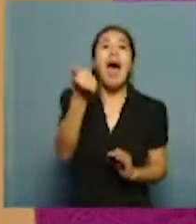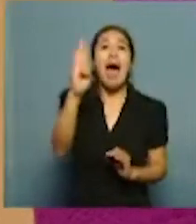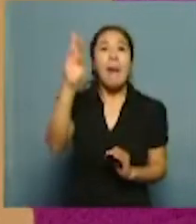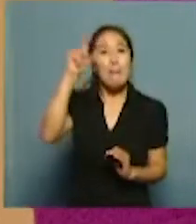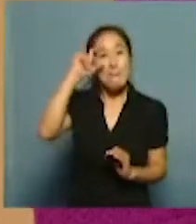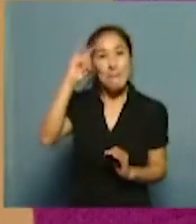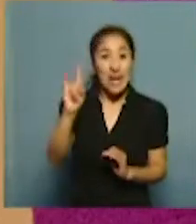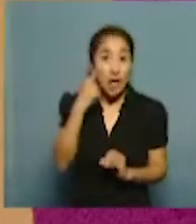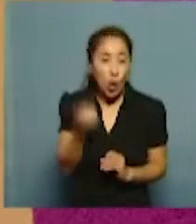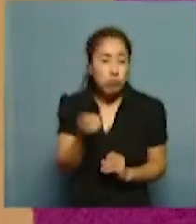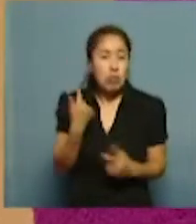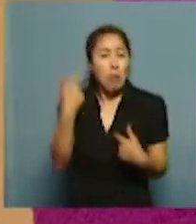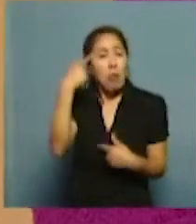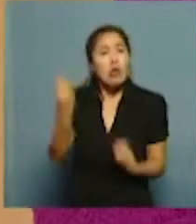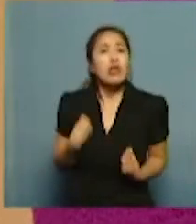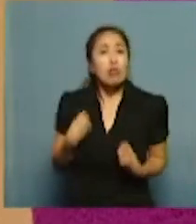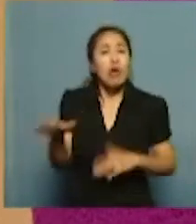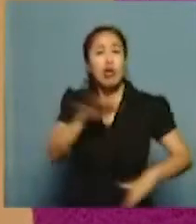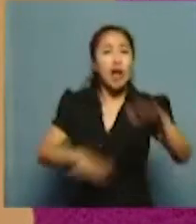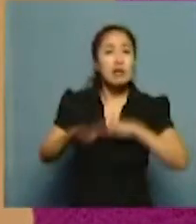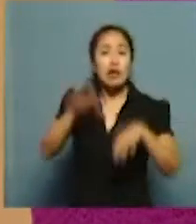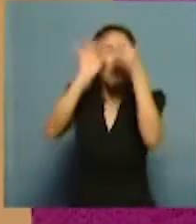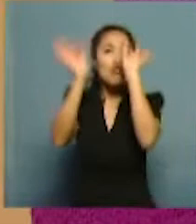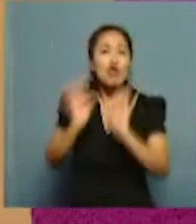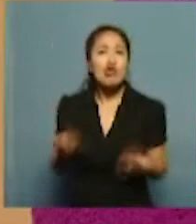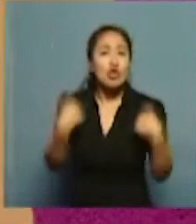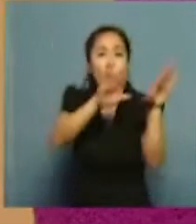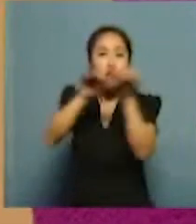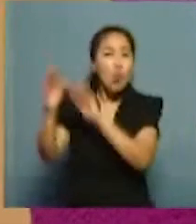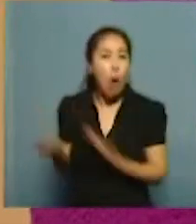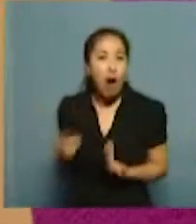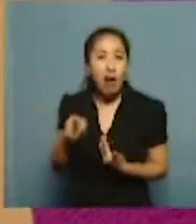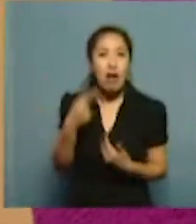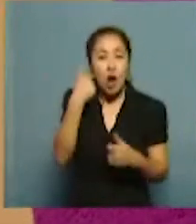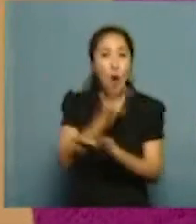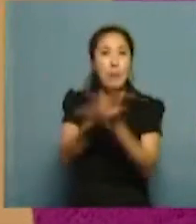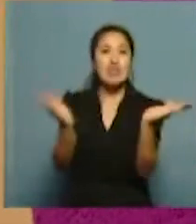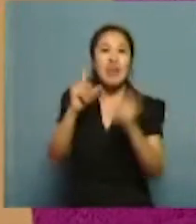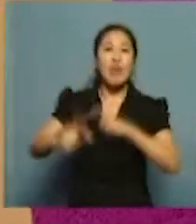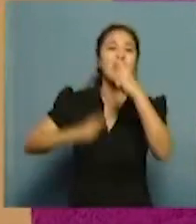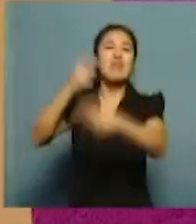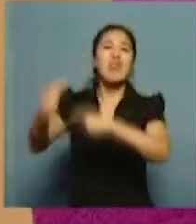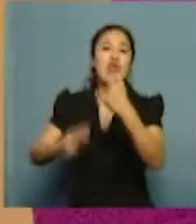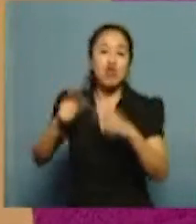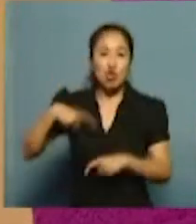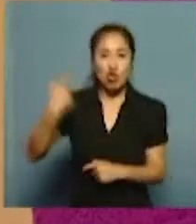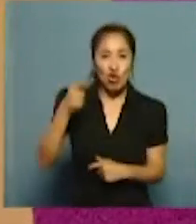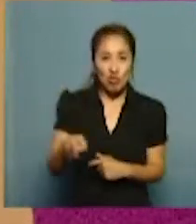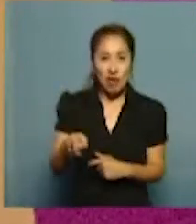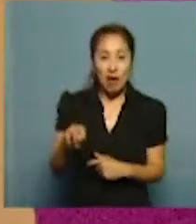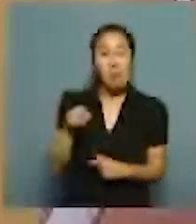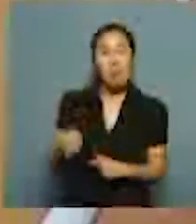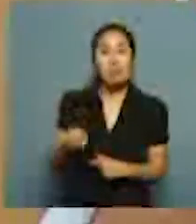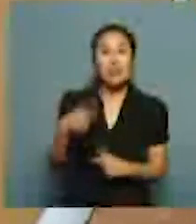dijimos por qué no nosotros organizar un proyecto de esta naturaleza lo presentamos a desarrollo social y